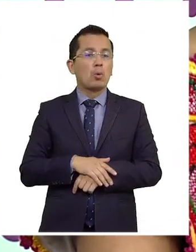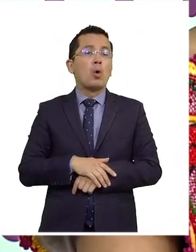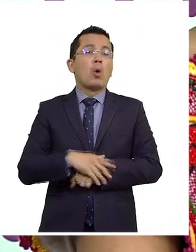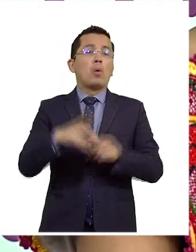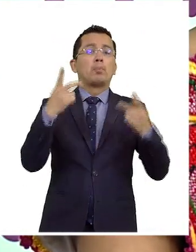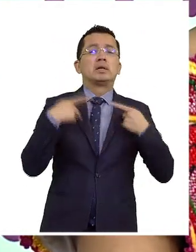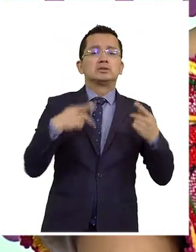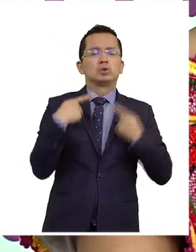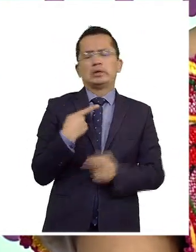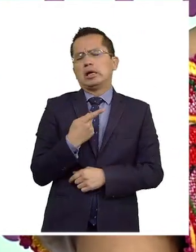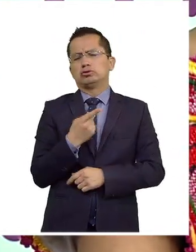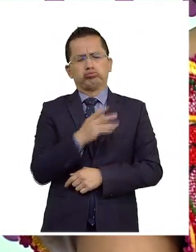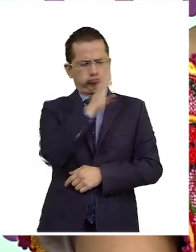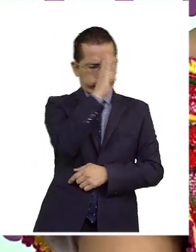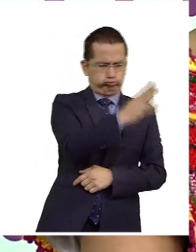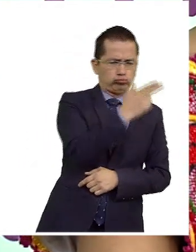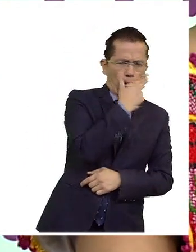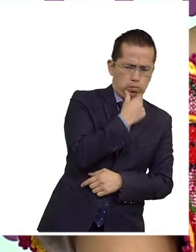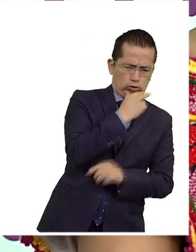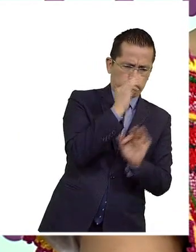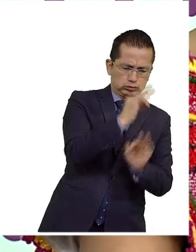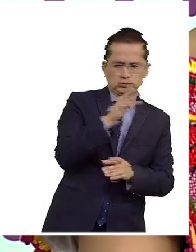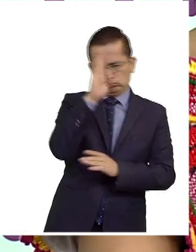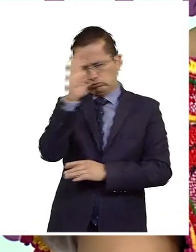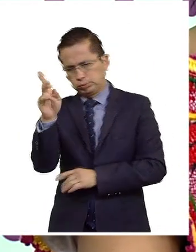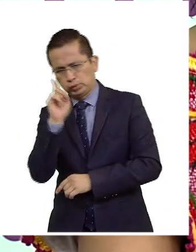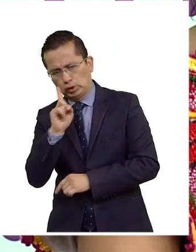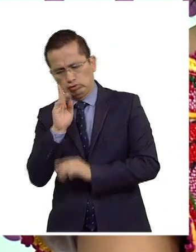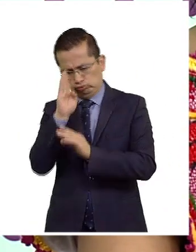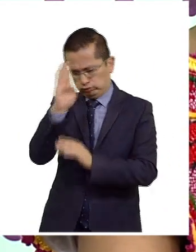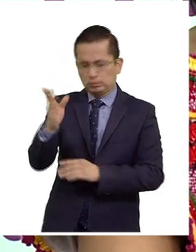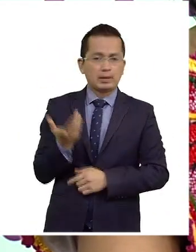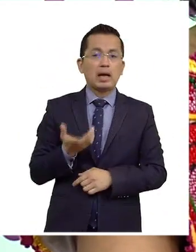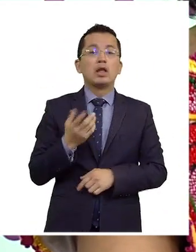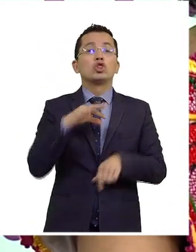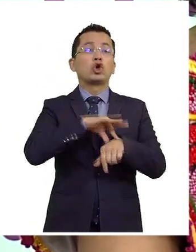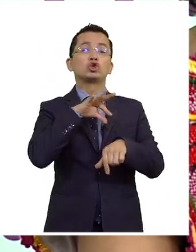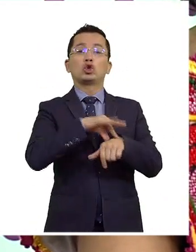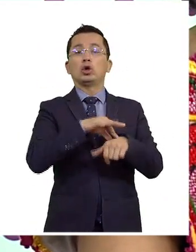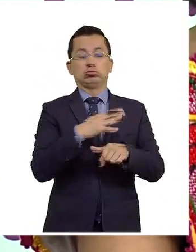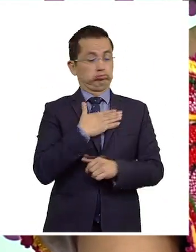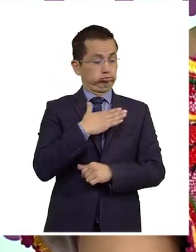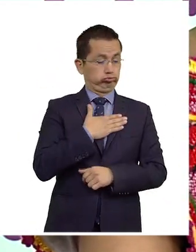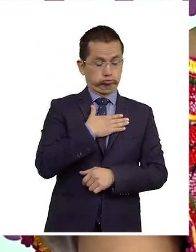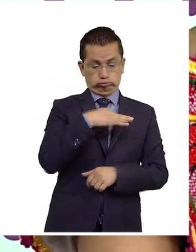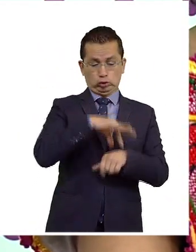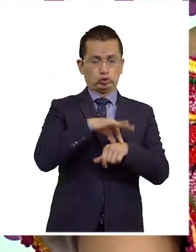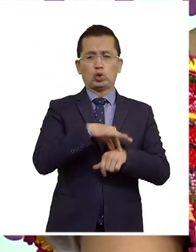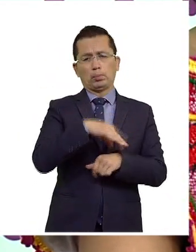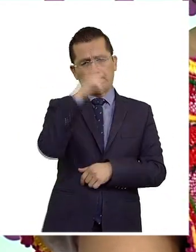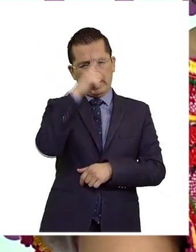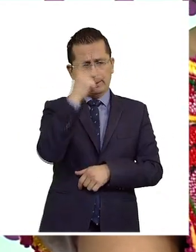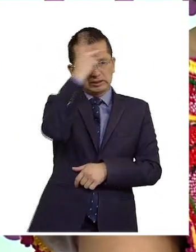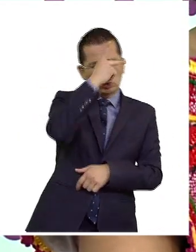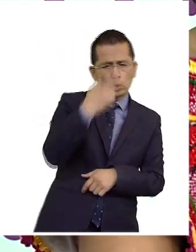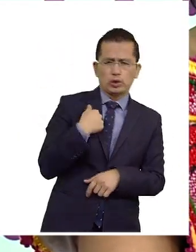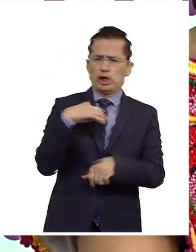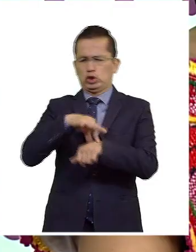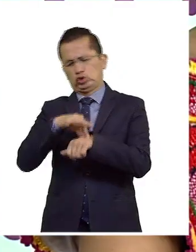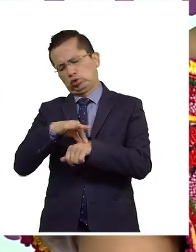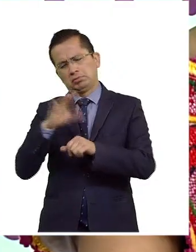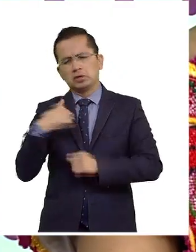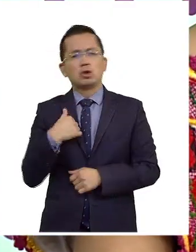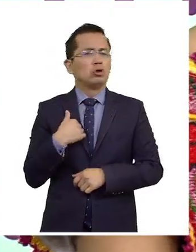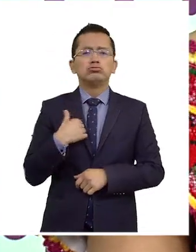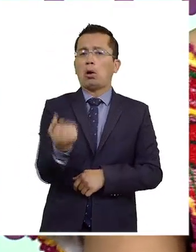médicos, quien hace medicina, quien hace psiquiatría, fueran expertos en el tema de identidad de género de las personas trans, cuando